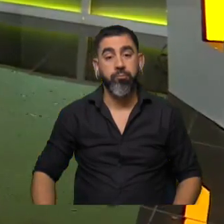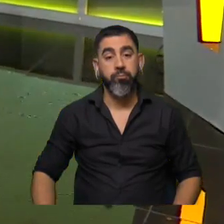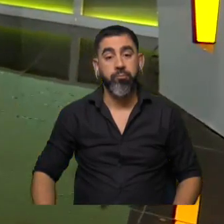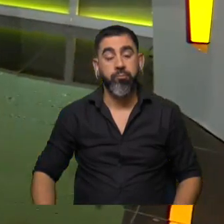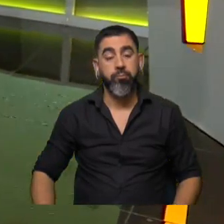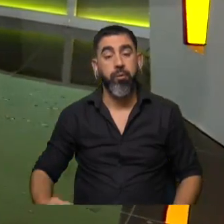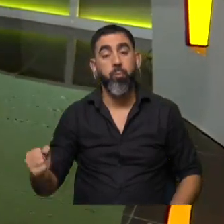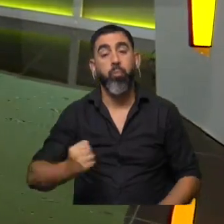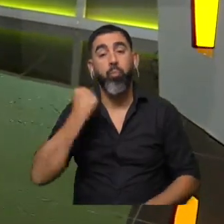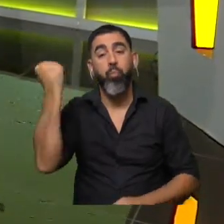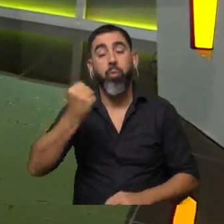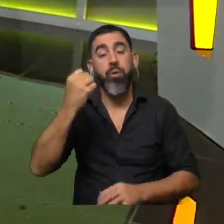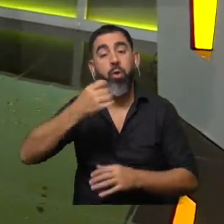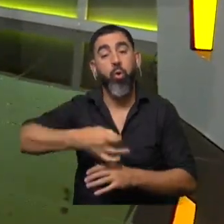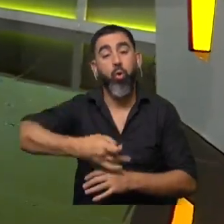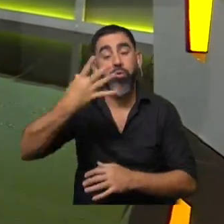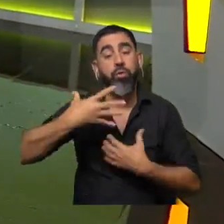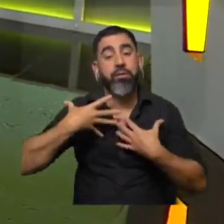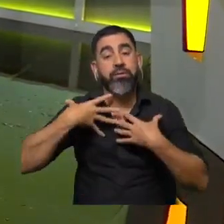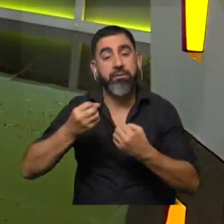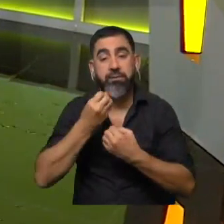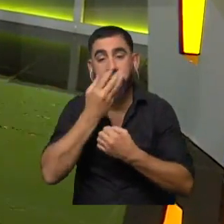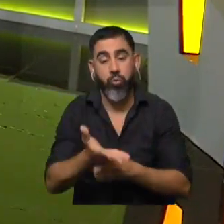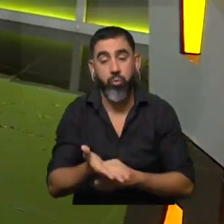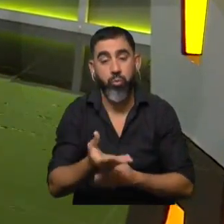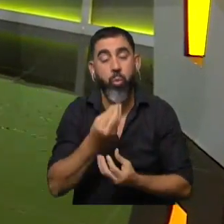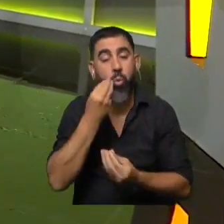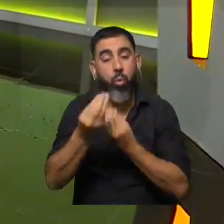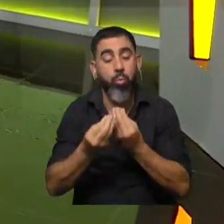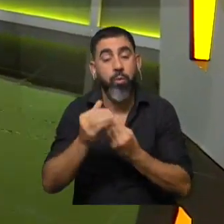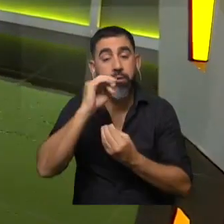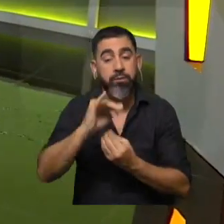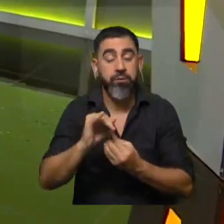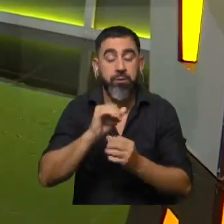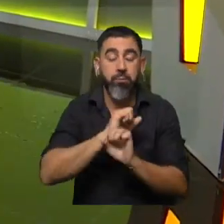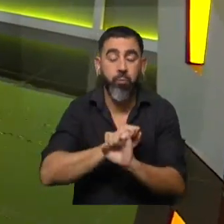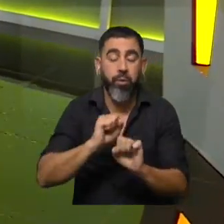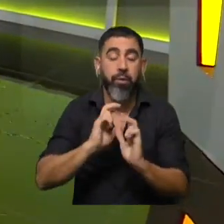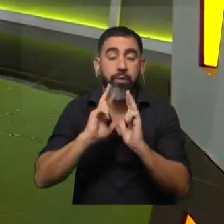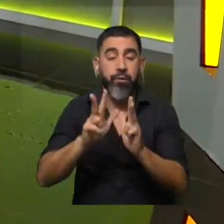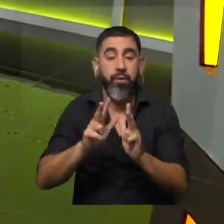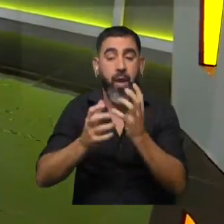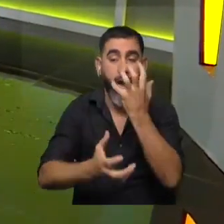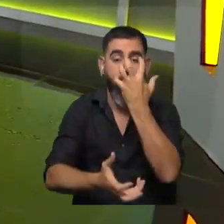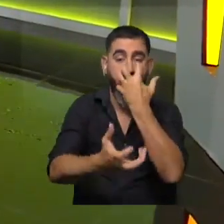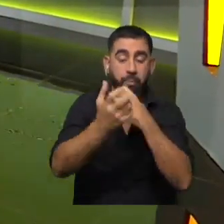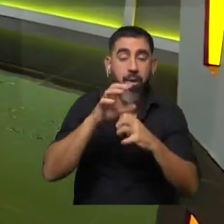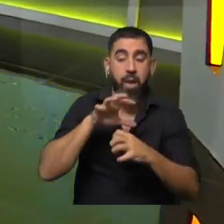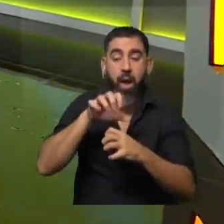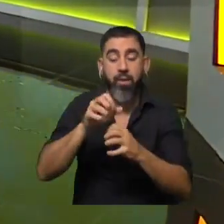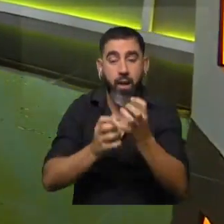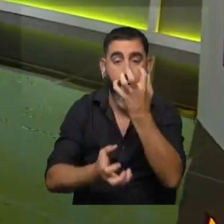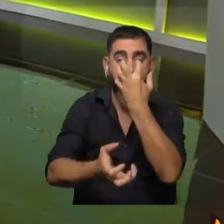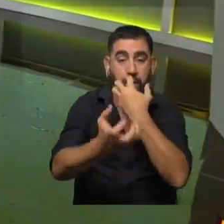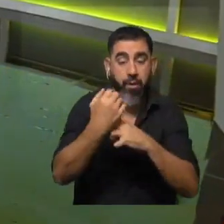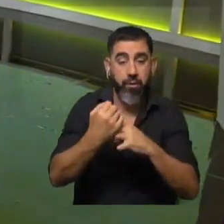Es importante, Alexandra, ese concepto de una salud, ¿no? Porque como en definitiva, si bien acá uno puede hablar de animales que atacan animales,